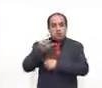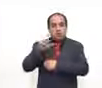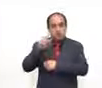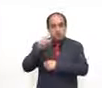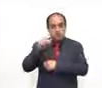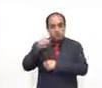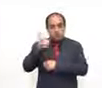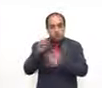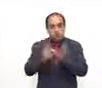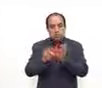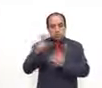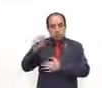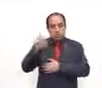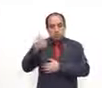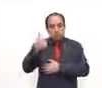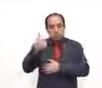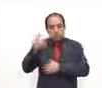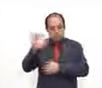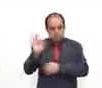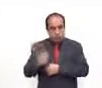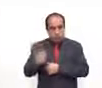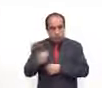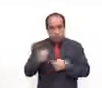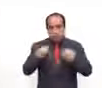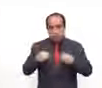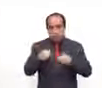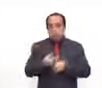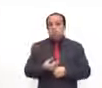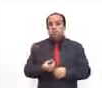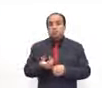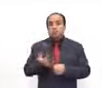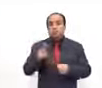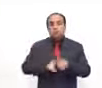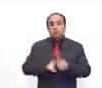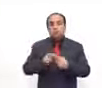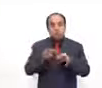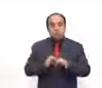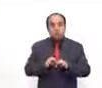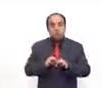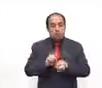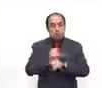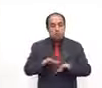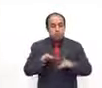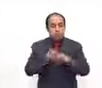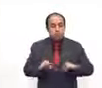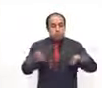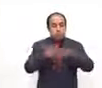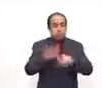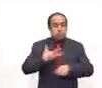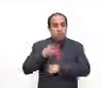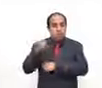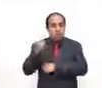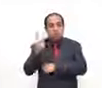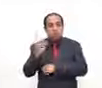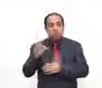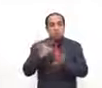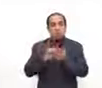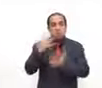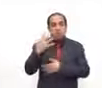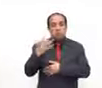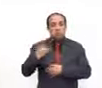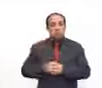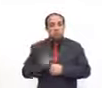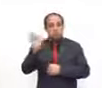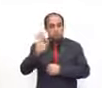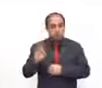86.87% de ocupación hospitalaria. El dato tal vez más interesante es que estamos ya en 82.5% de ocupación